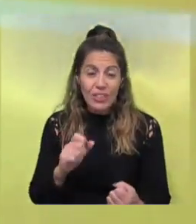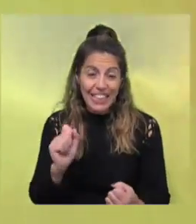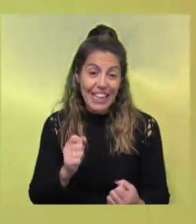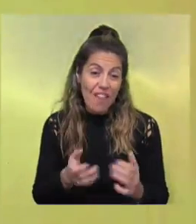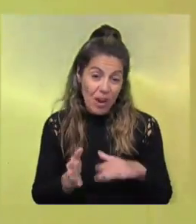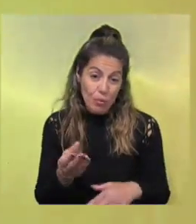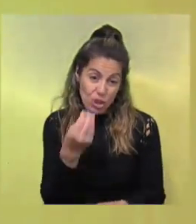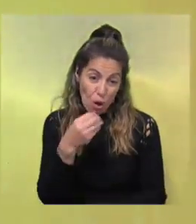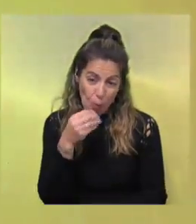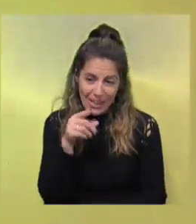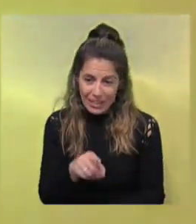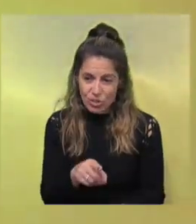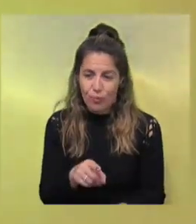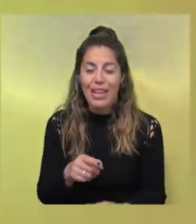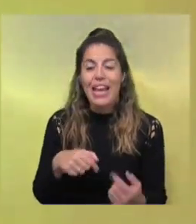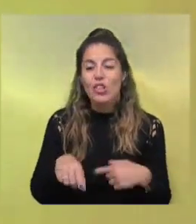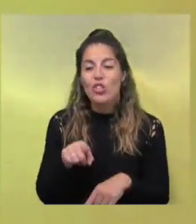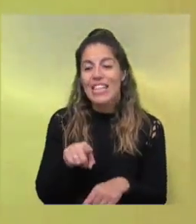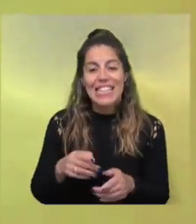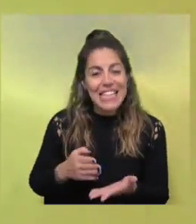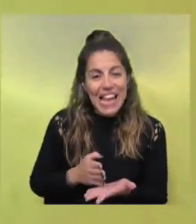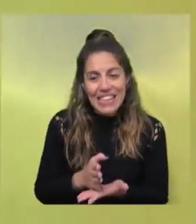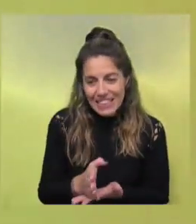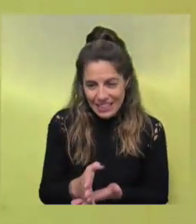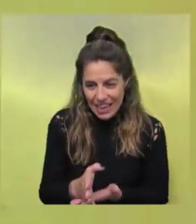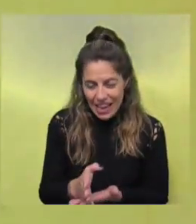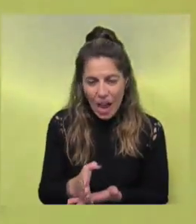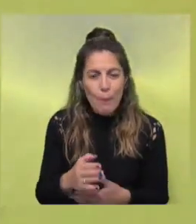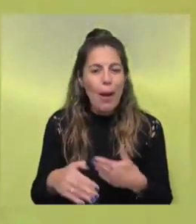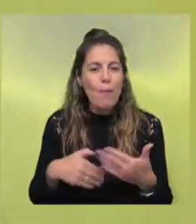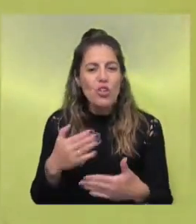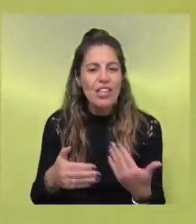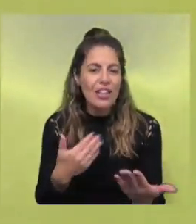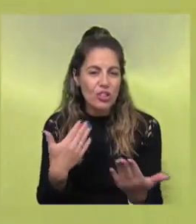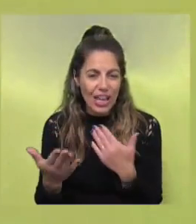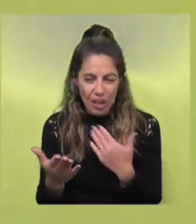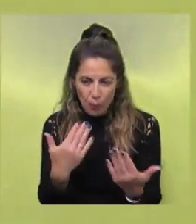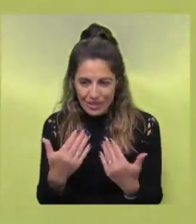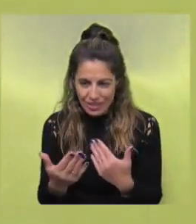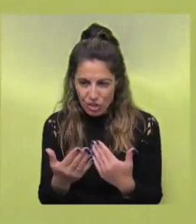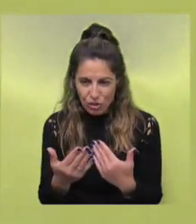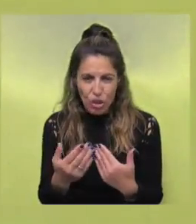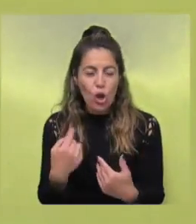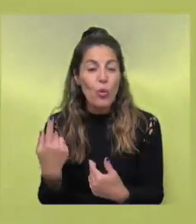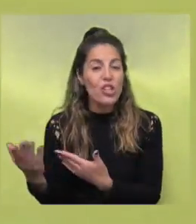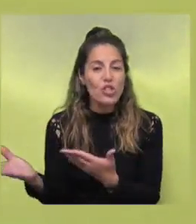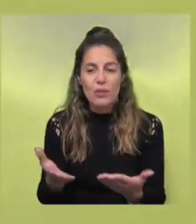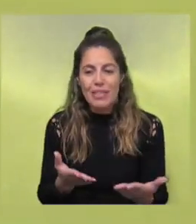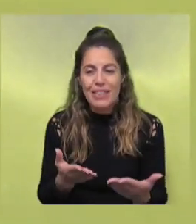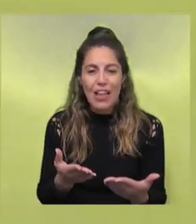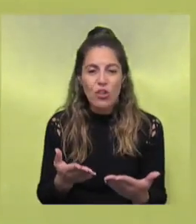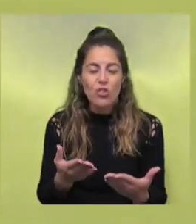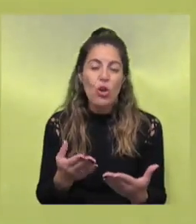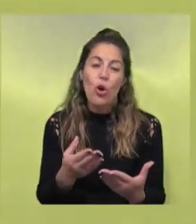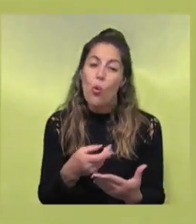ingerir esos alimentos. Así que en esa línea vamos a desarrollar esta conversación. Nuestros invitados han transitado unos